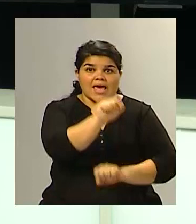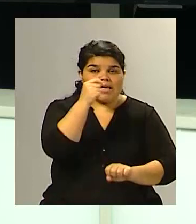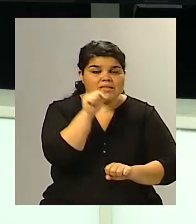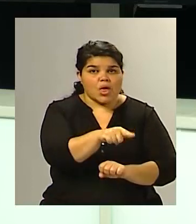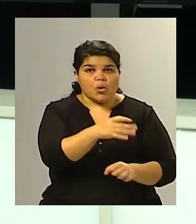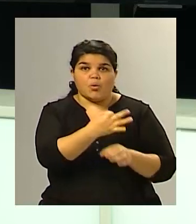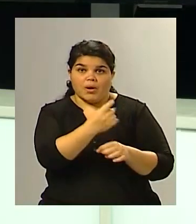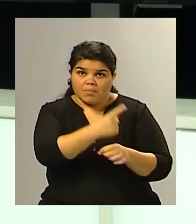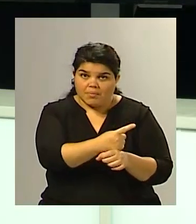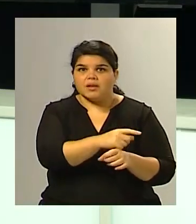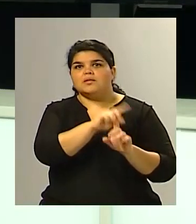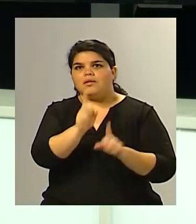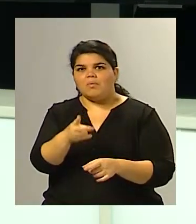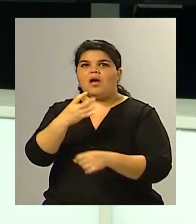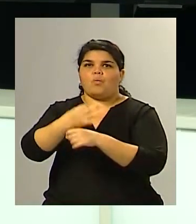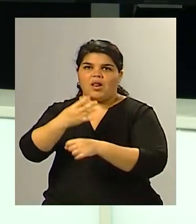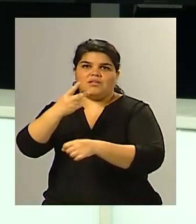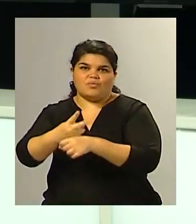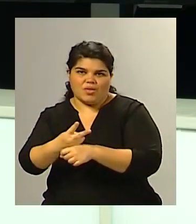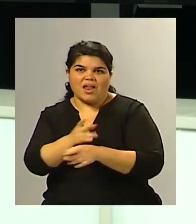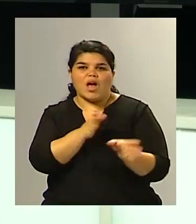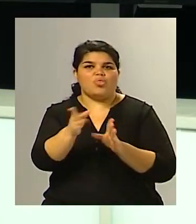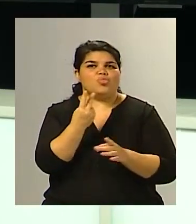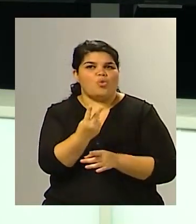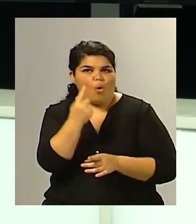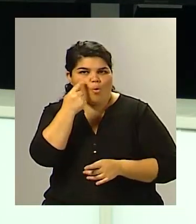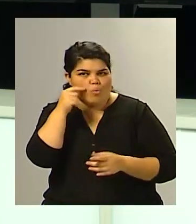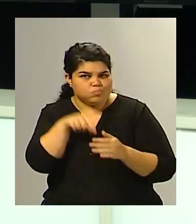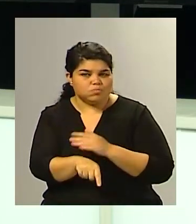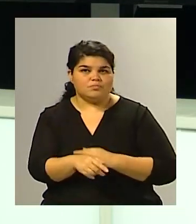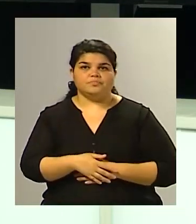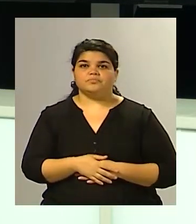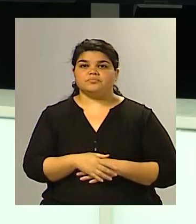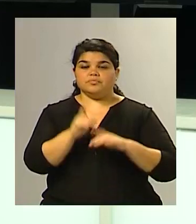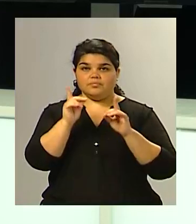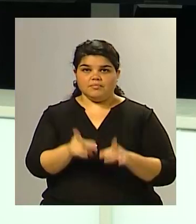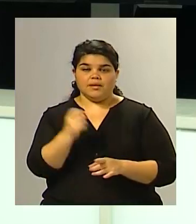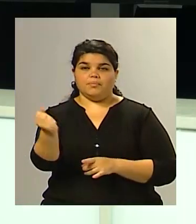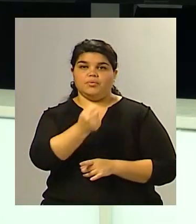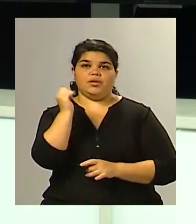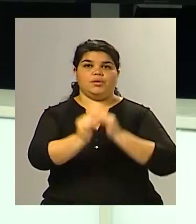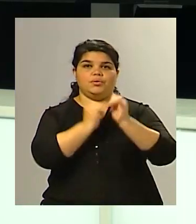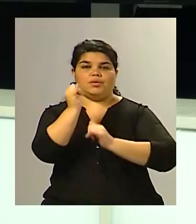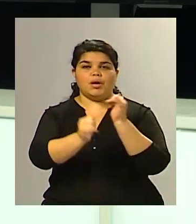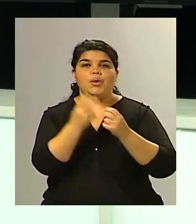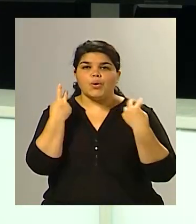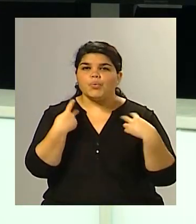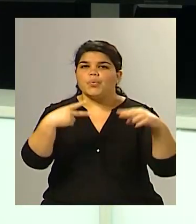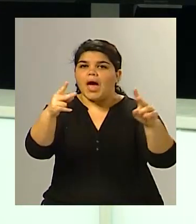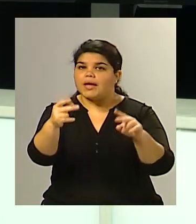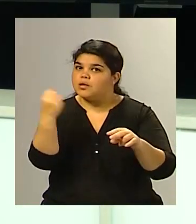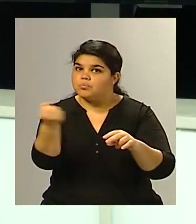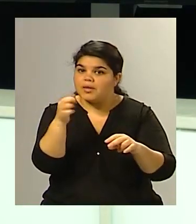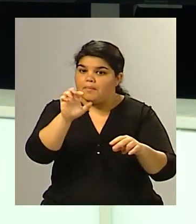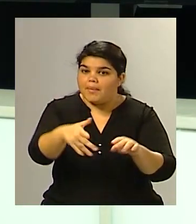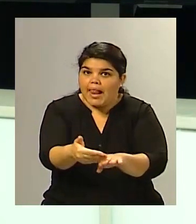también los viajes de secundaria. Bueno, lo cierto es que hay que decir que los viajes estudiantiles hay que planearlos con mucha